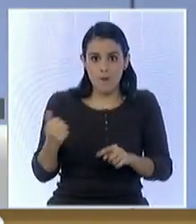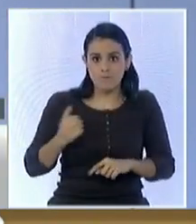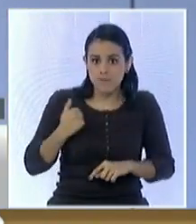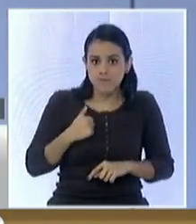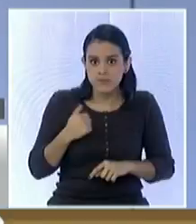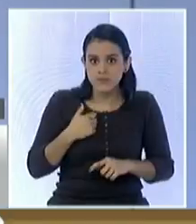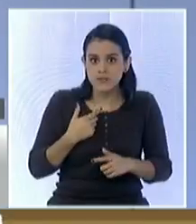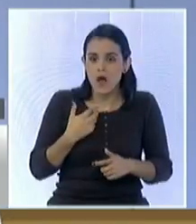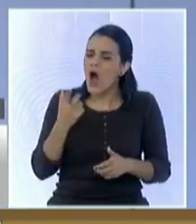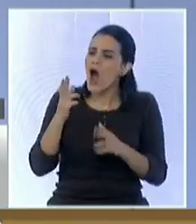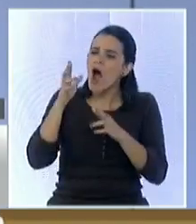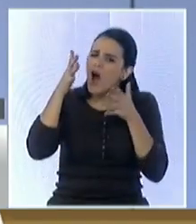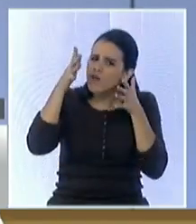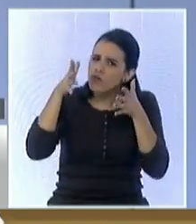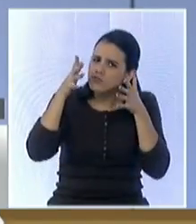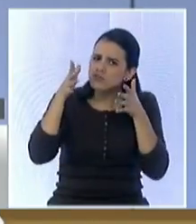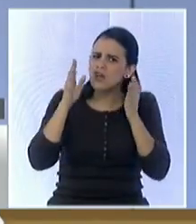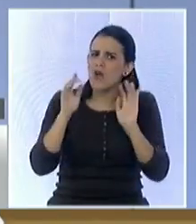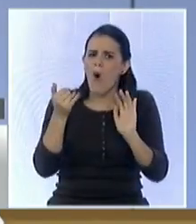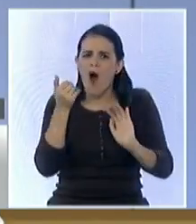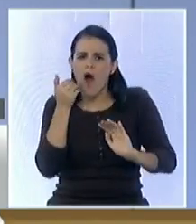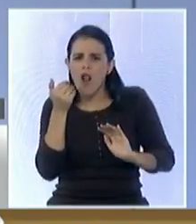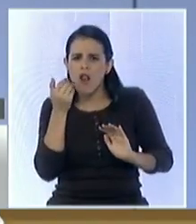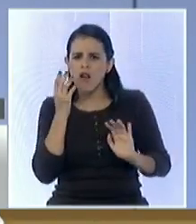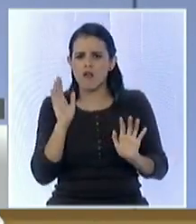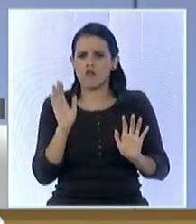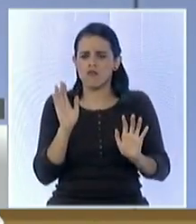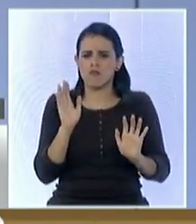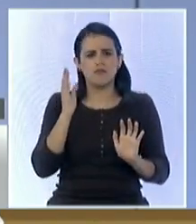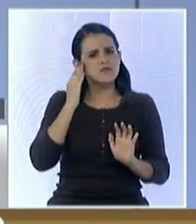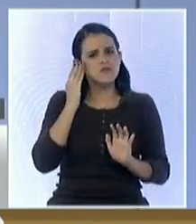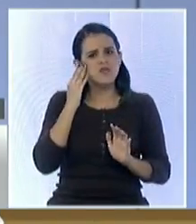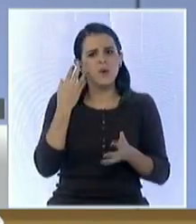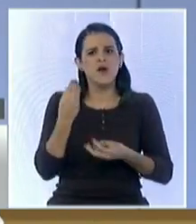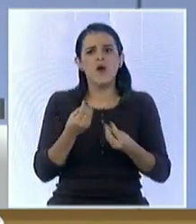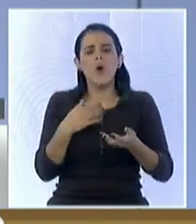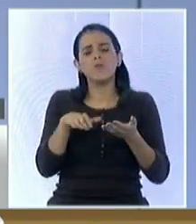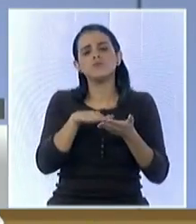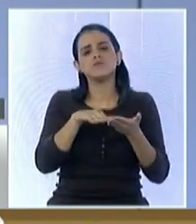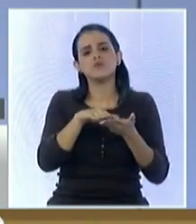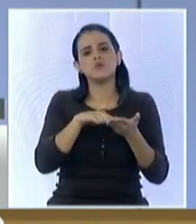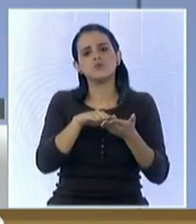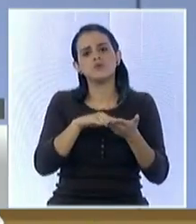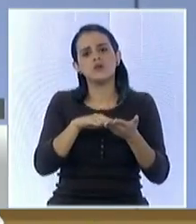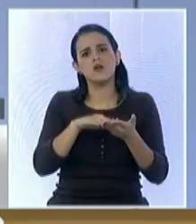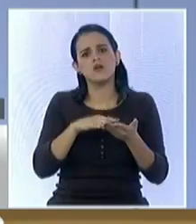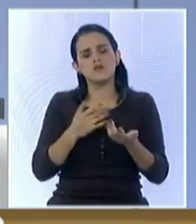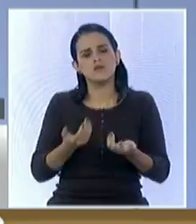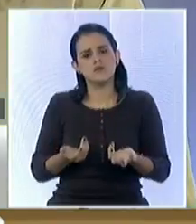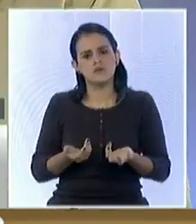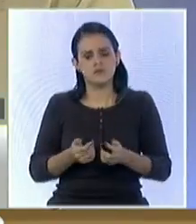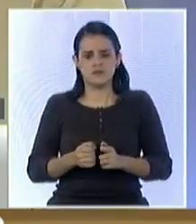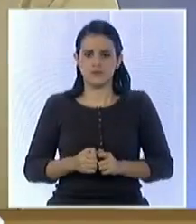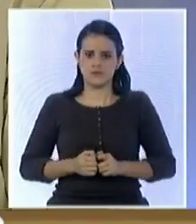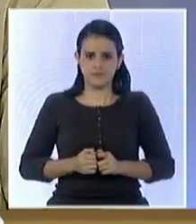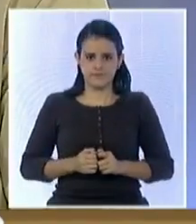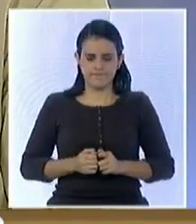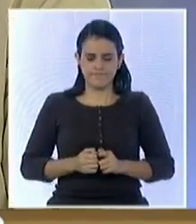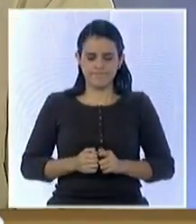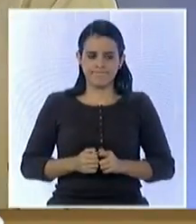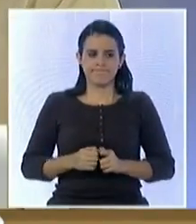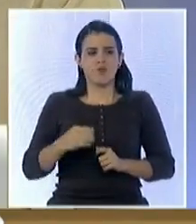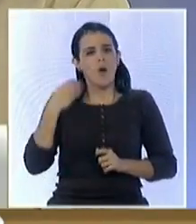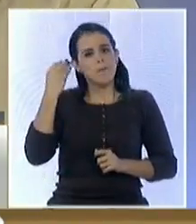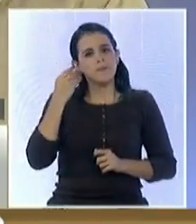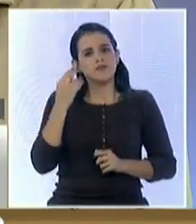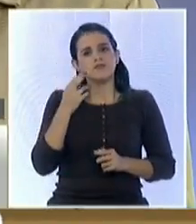algún tipo de recomendación de cómo podemos enfrentar y poder manifestar nuestras emociones. Yo creo que quizás la recomendación